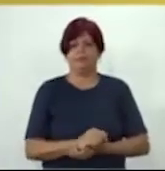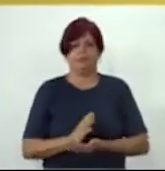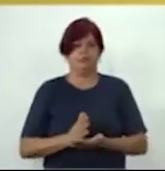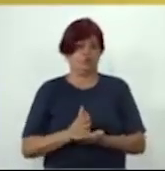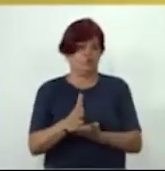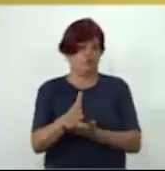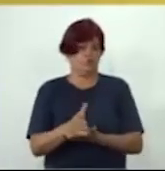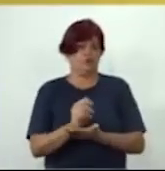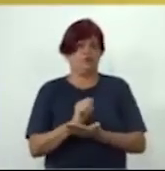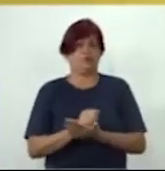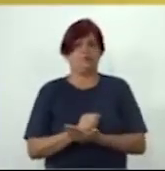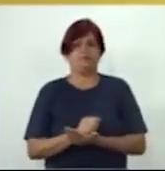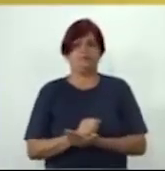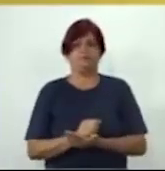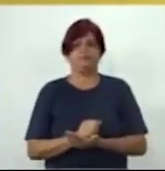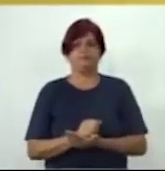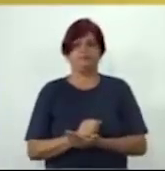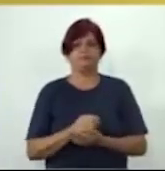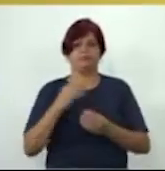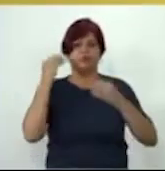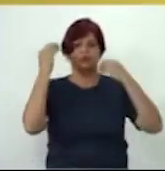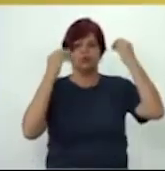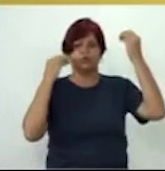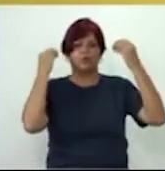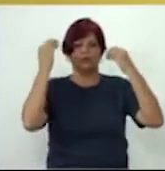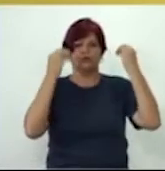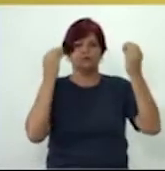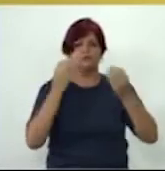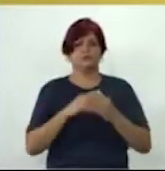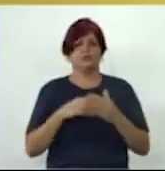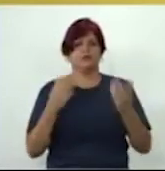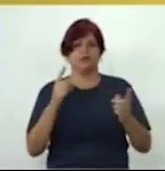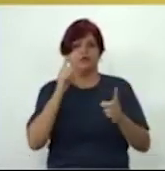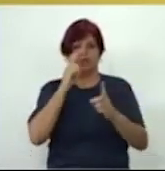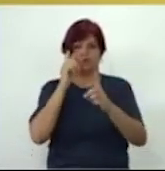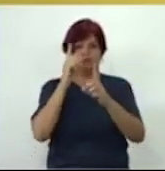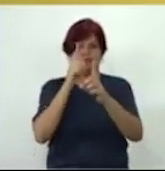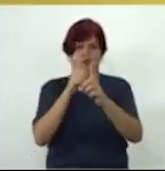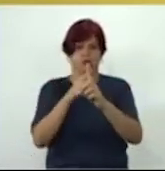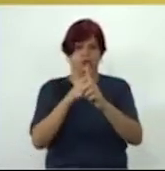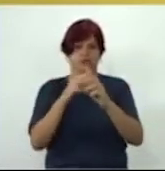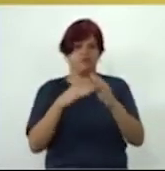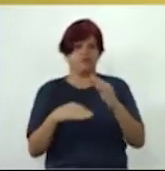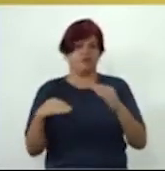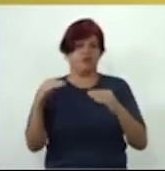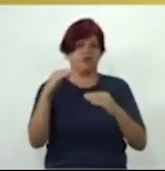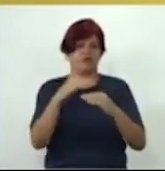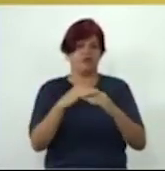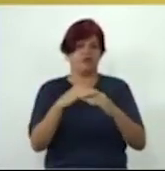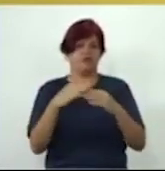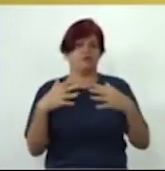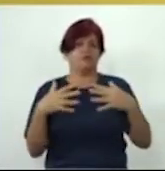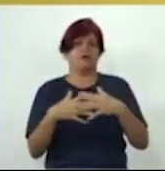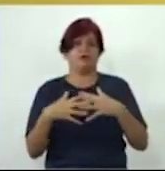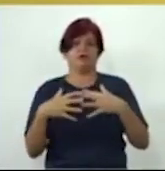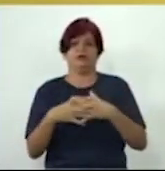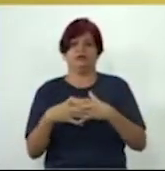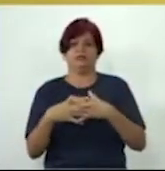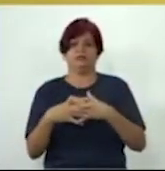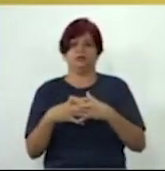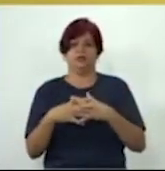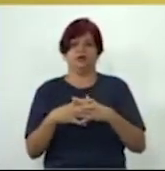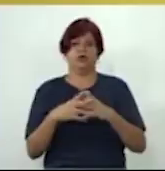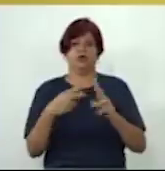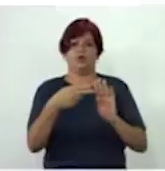Continuamos con el análisis de los objetivos del nivel relacionado con las